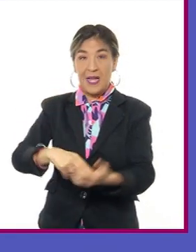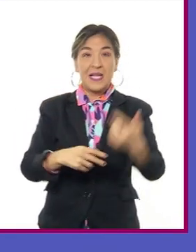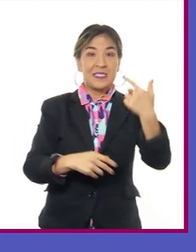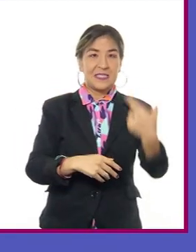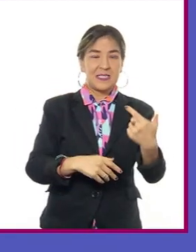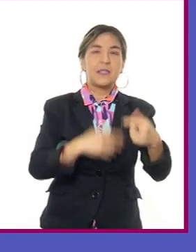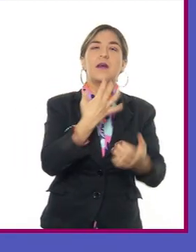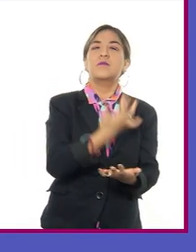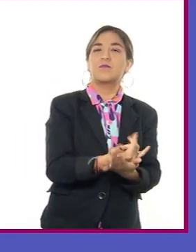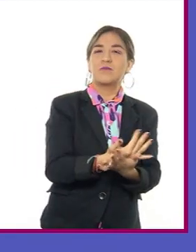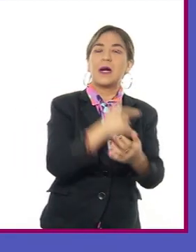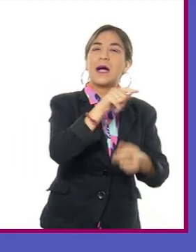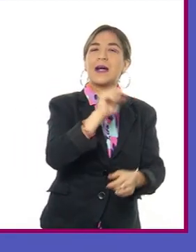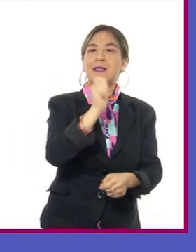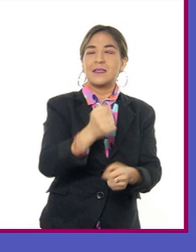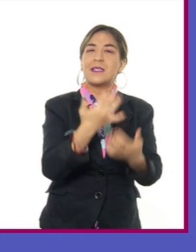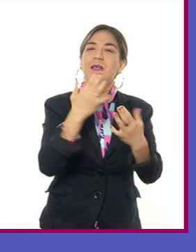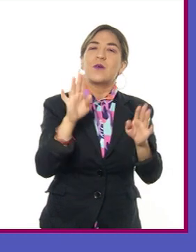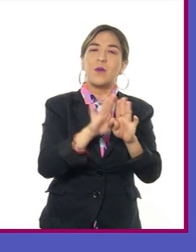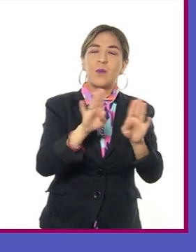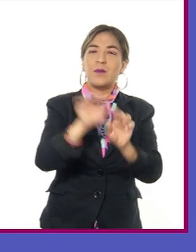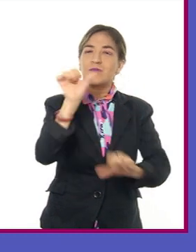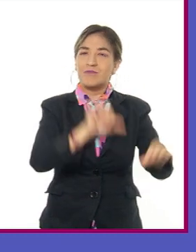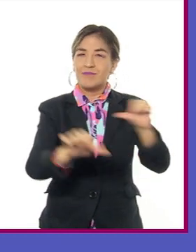7 suplentes.